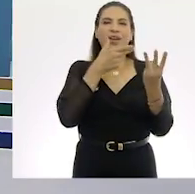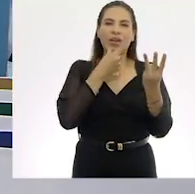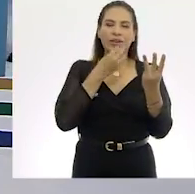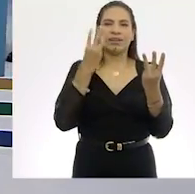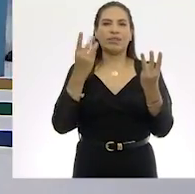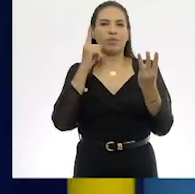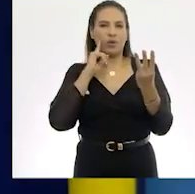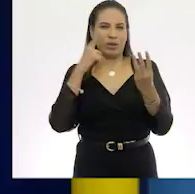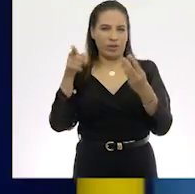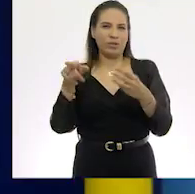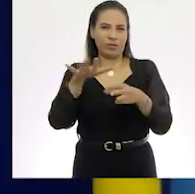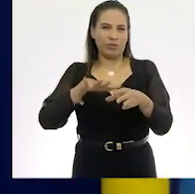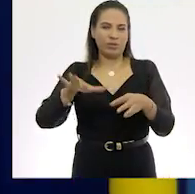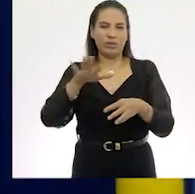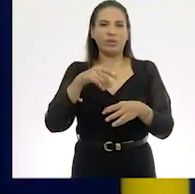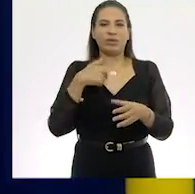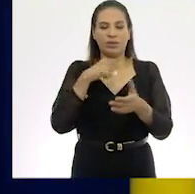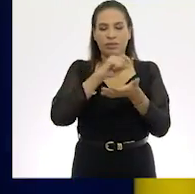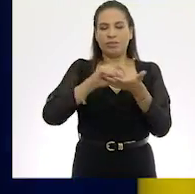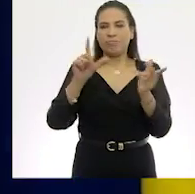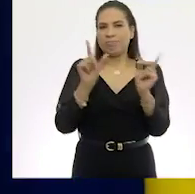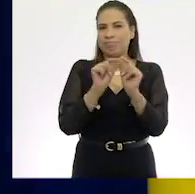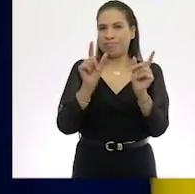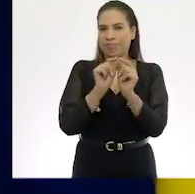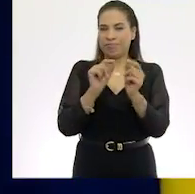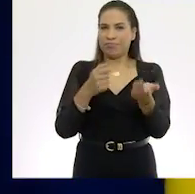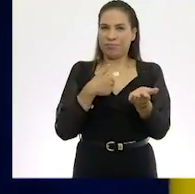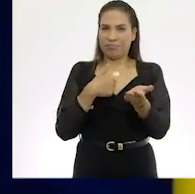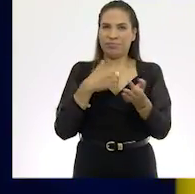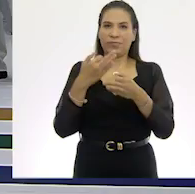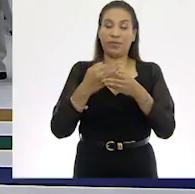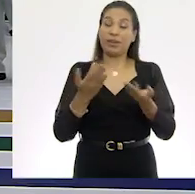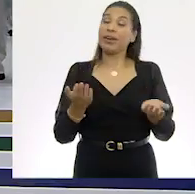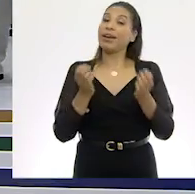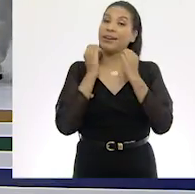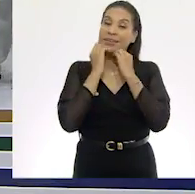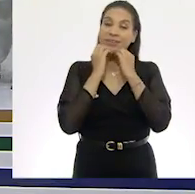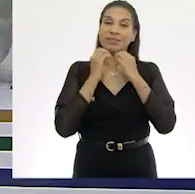Maestro, yo hice mi síntesis y un resumen. Ah,